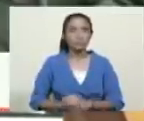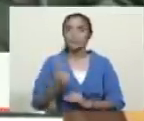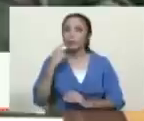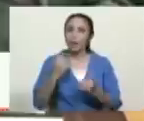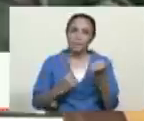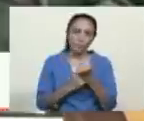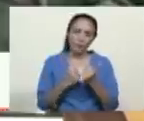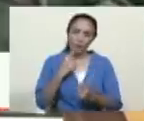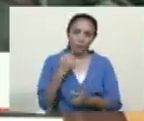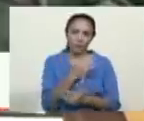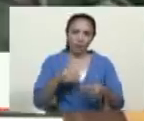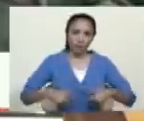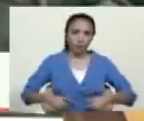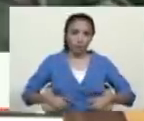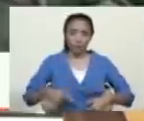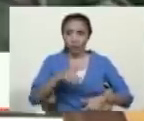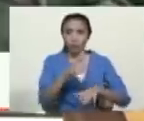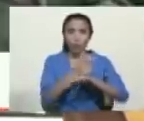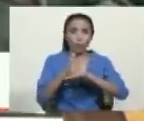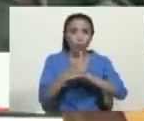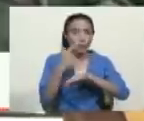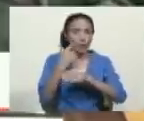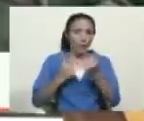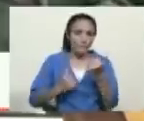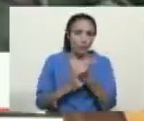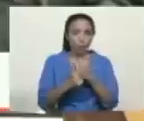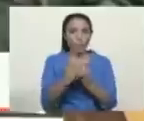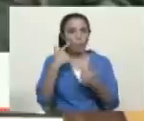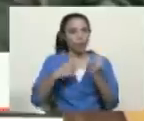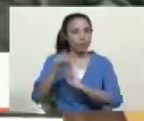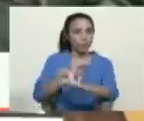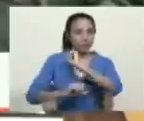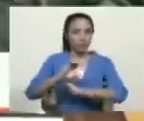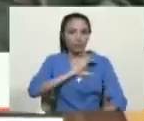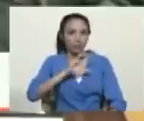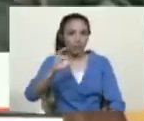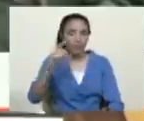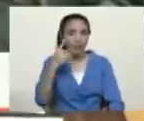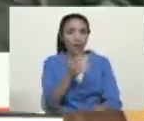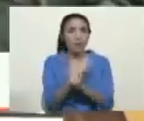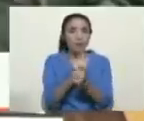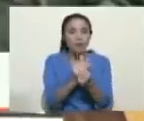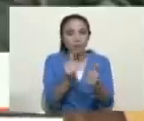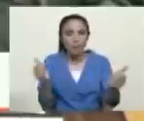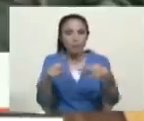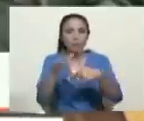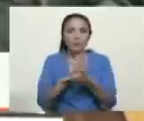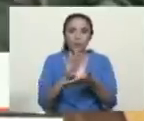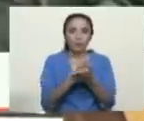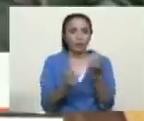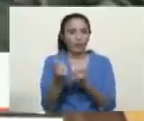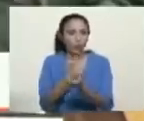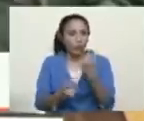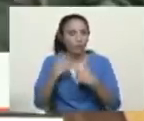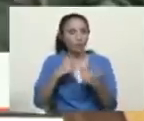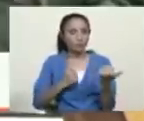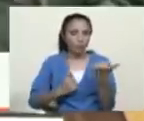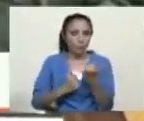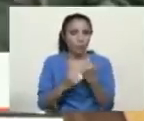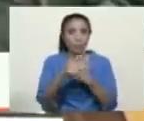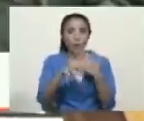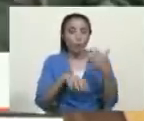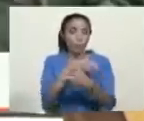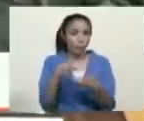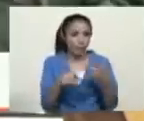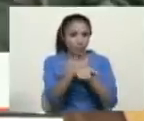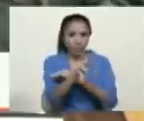Apoyamos los esfuerzos del gobierno venezolano por salvaguardar la soberanía del Estado, su independencia y su estabilidad. Los asuntos de